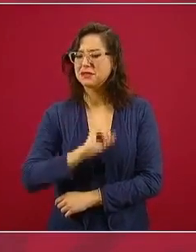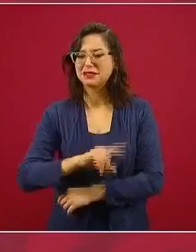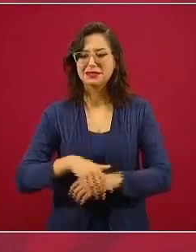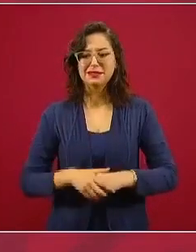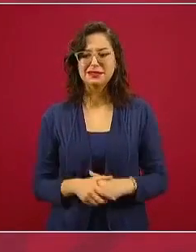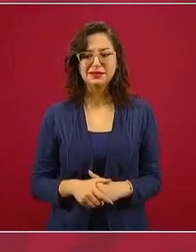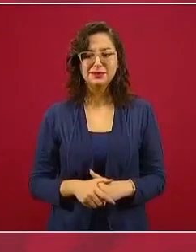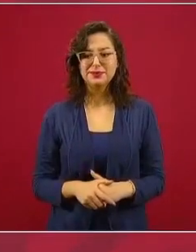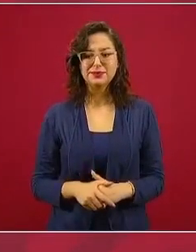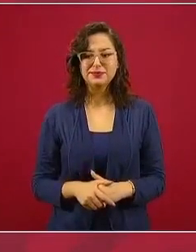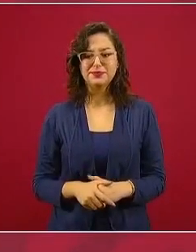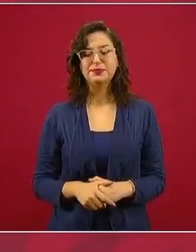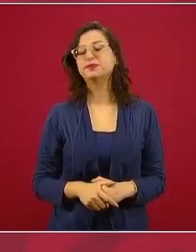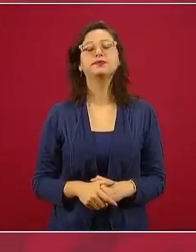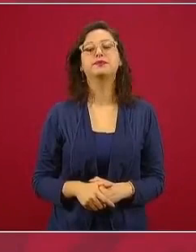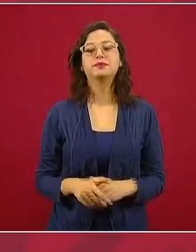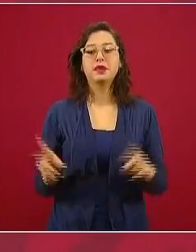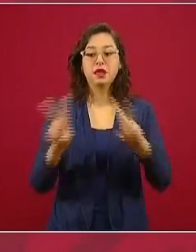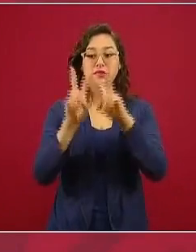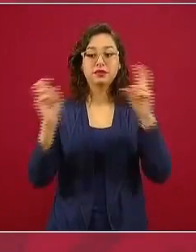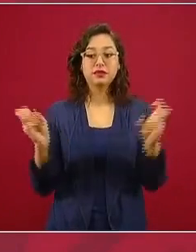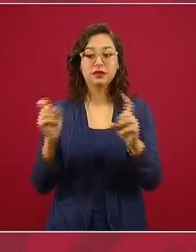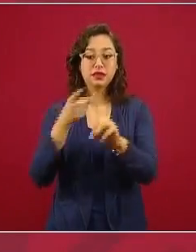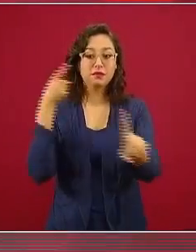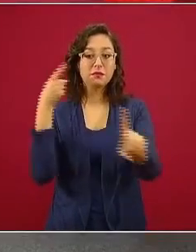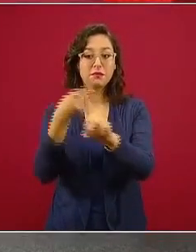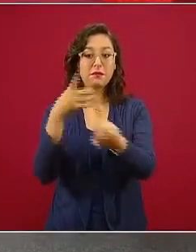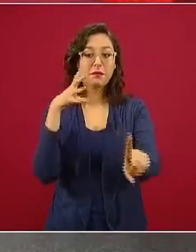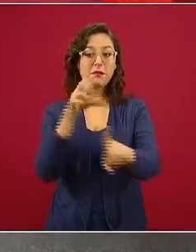Si se trata de un asunto de justicia,